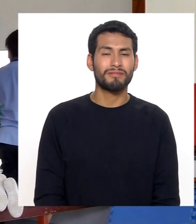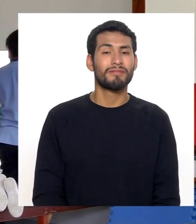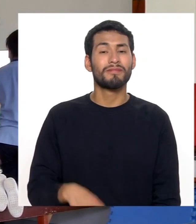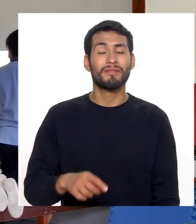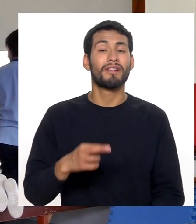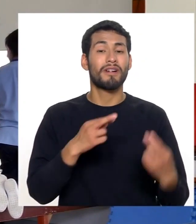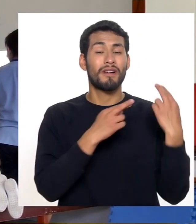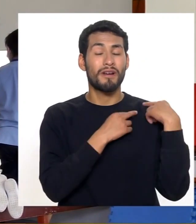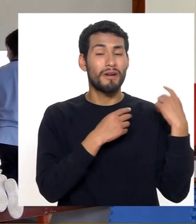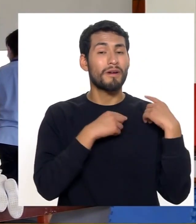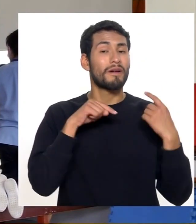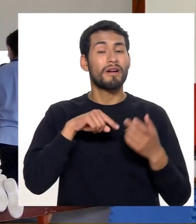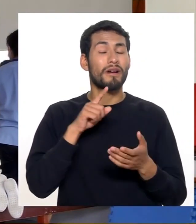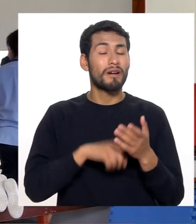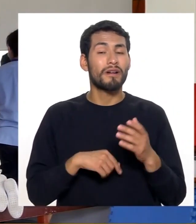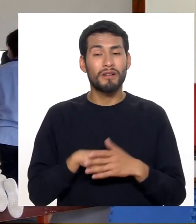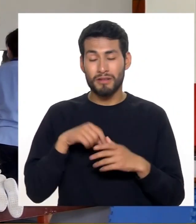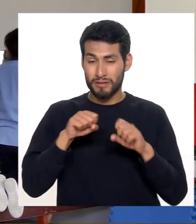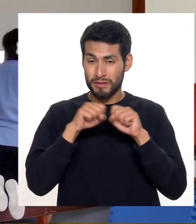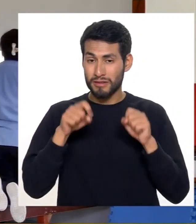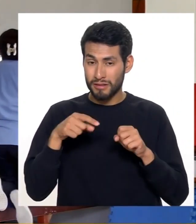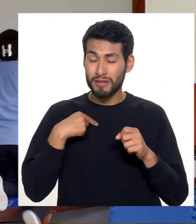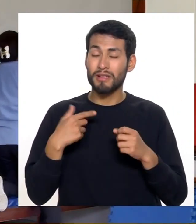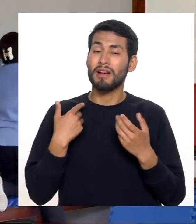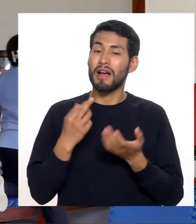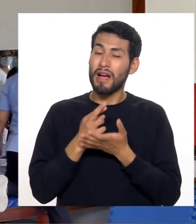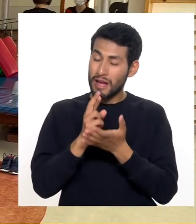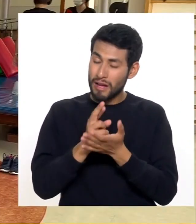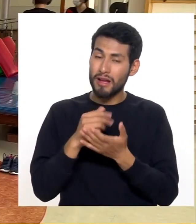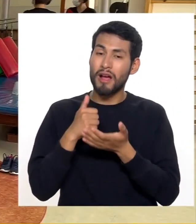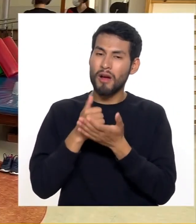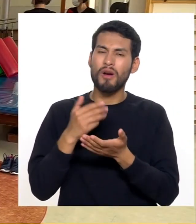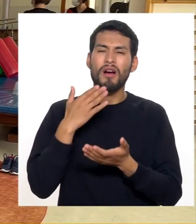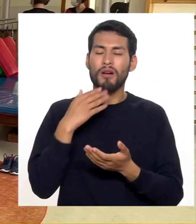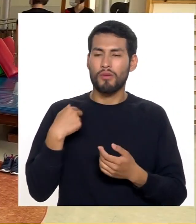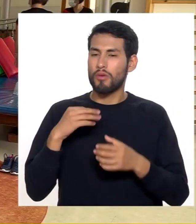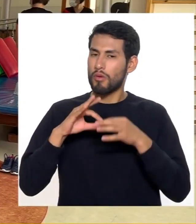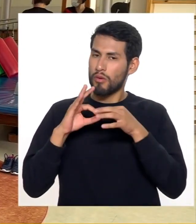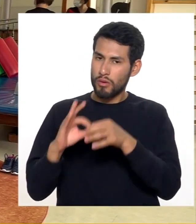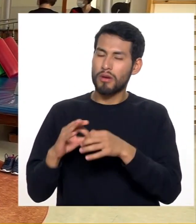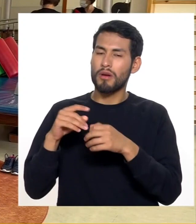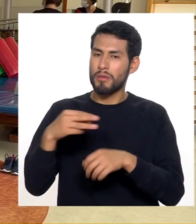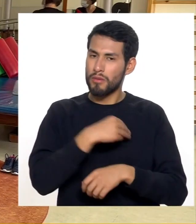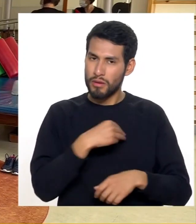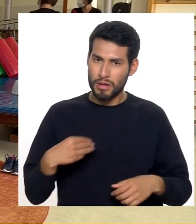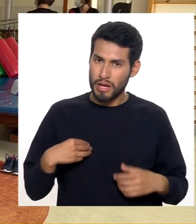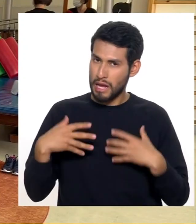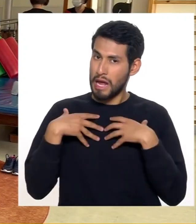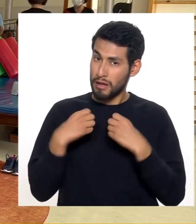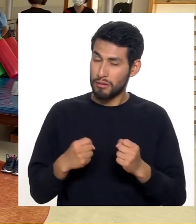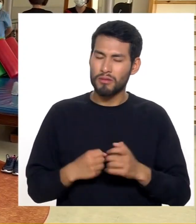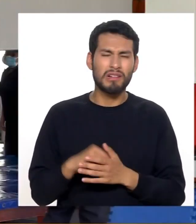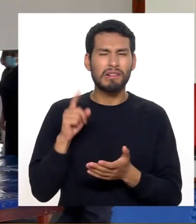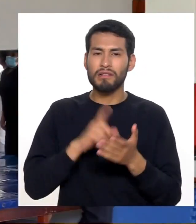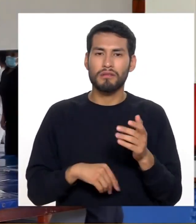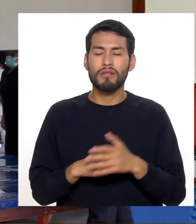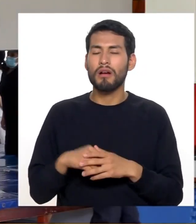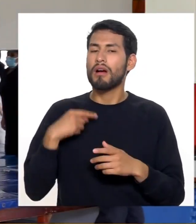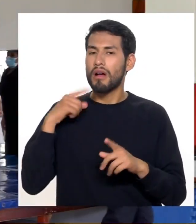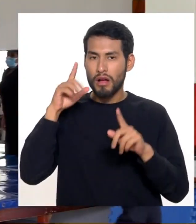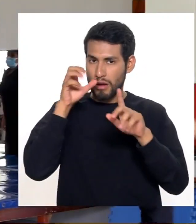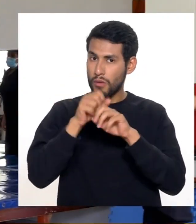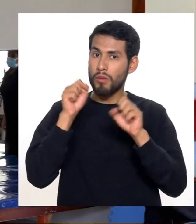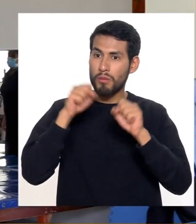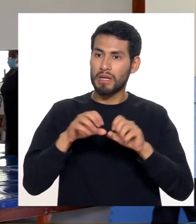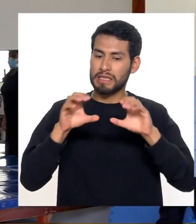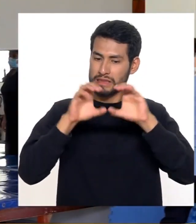El rol competencial del Instituto Nacional de Rehabilitación, ya que pertenecemos al sector del Ministerio de Salud, es lograr lo que